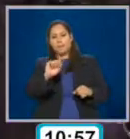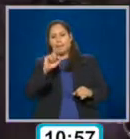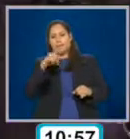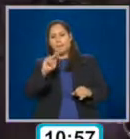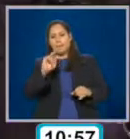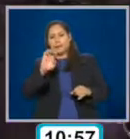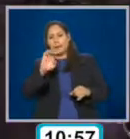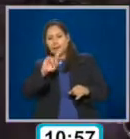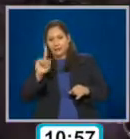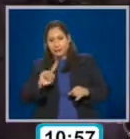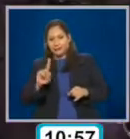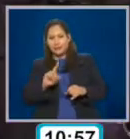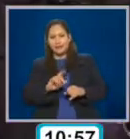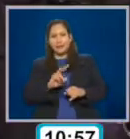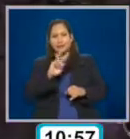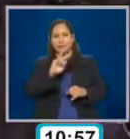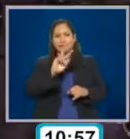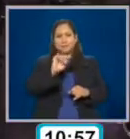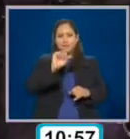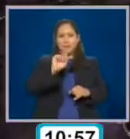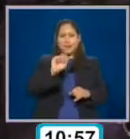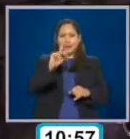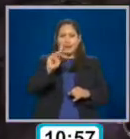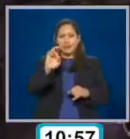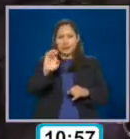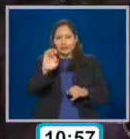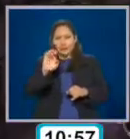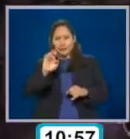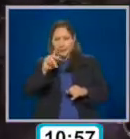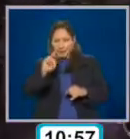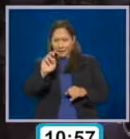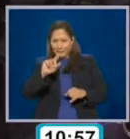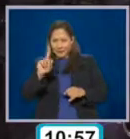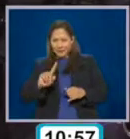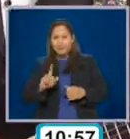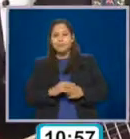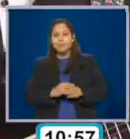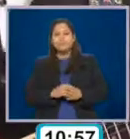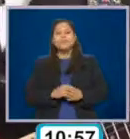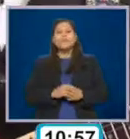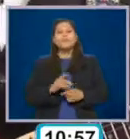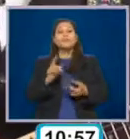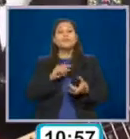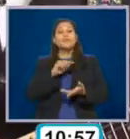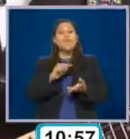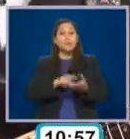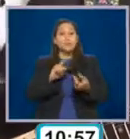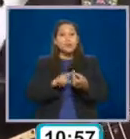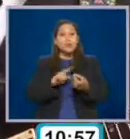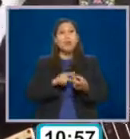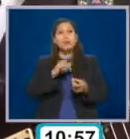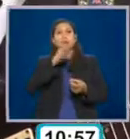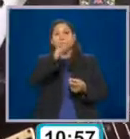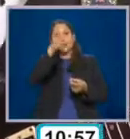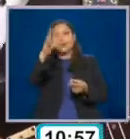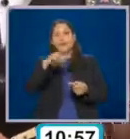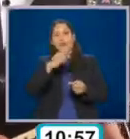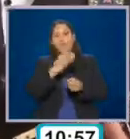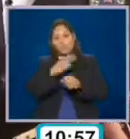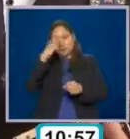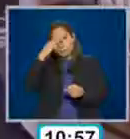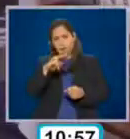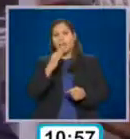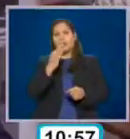con K, ¿verdad? Con S y K de Ahí kilo. está apareciendo en pantalla. Muy bien. Oigan, ¿y dónde van a andar por la República Mexicana presentando su música?